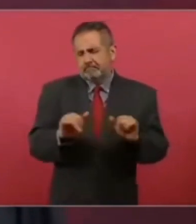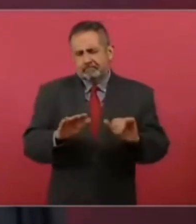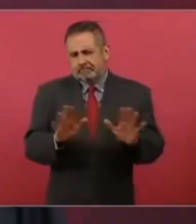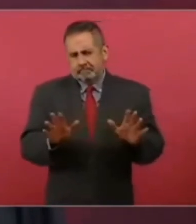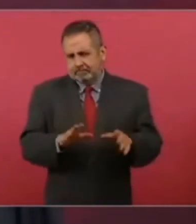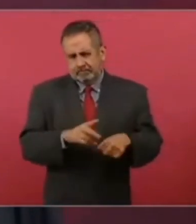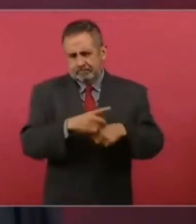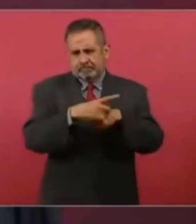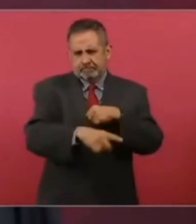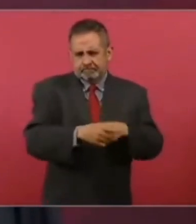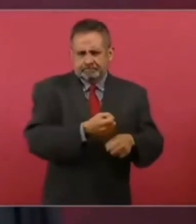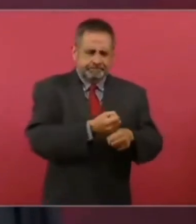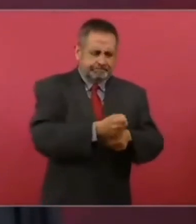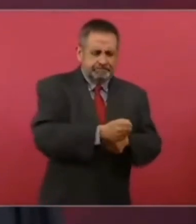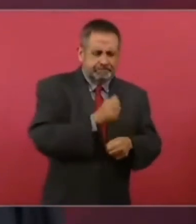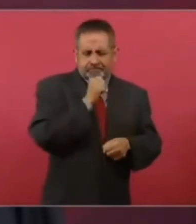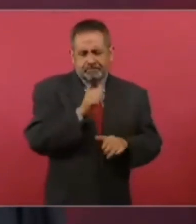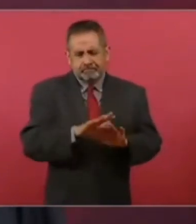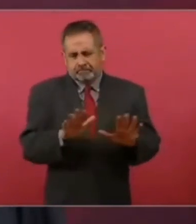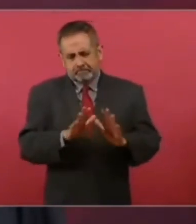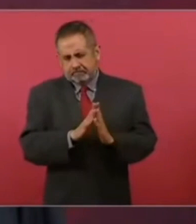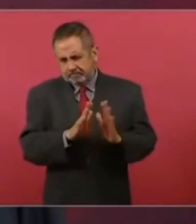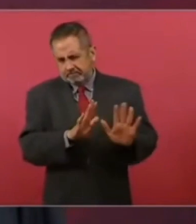que no dañen.